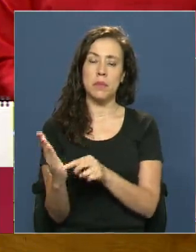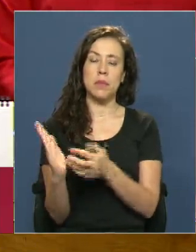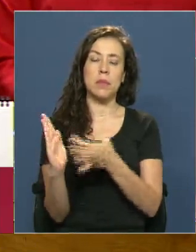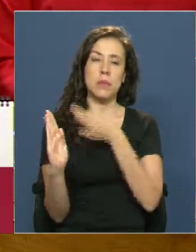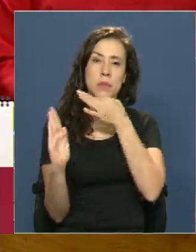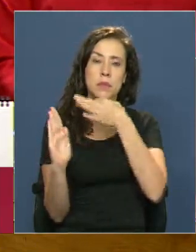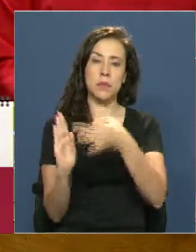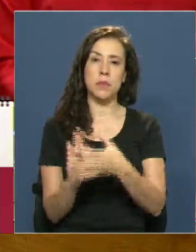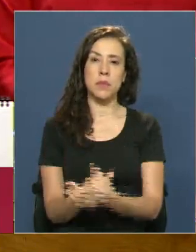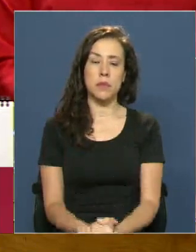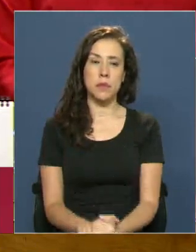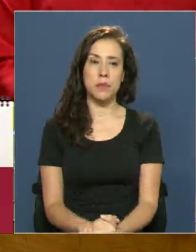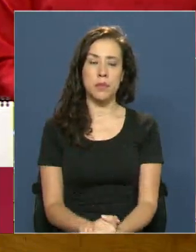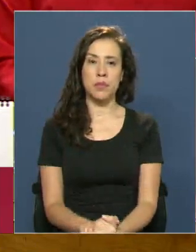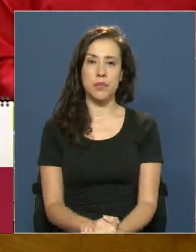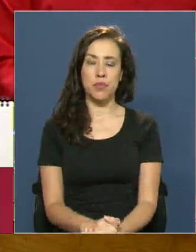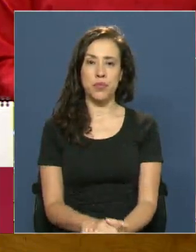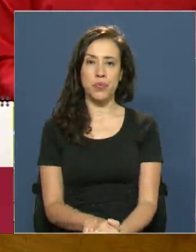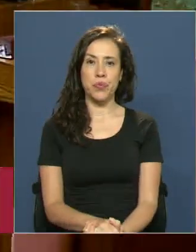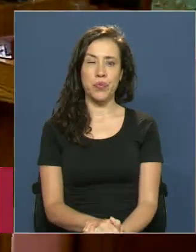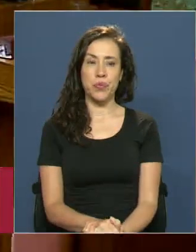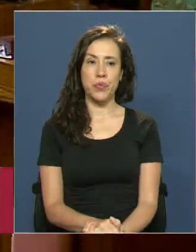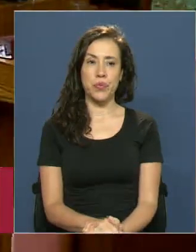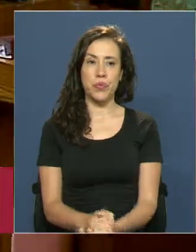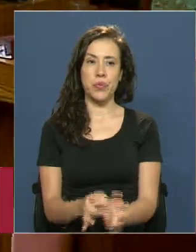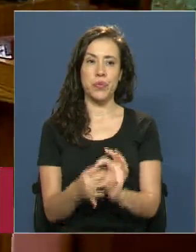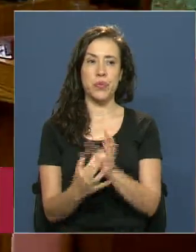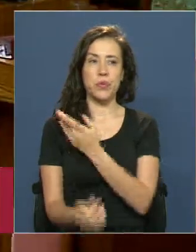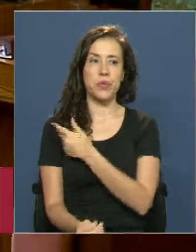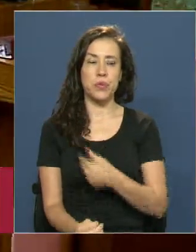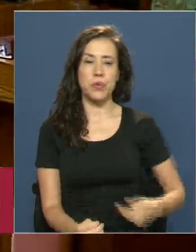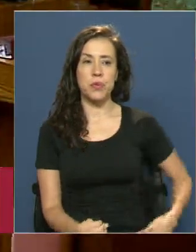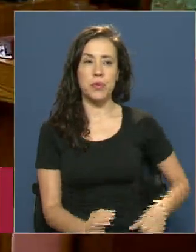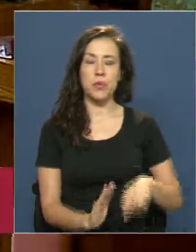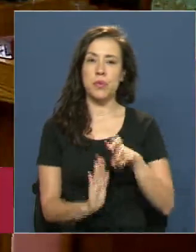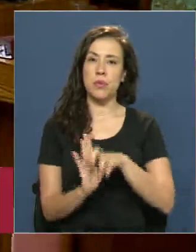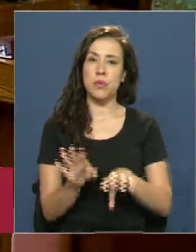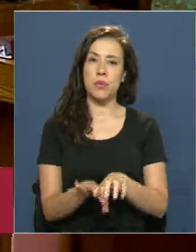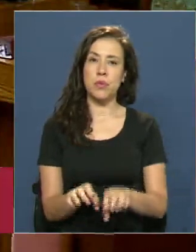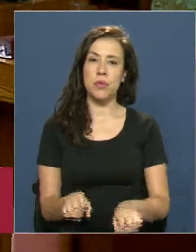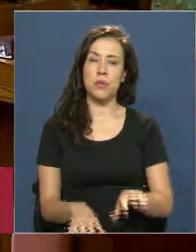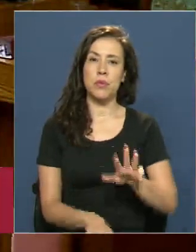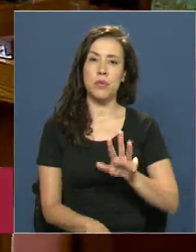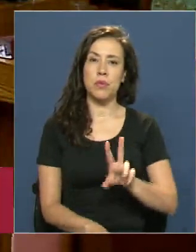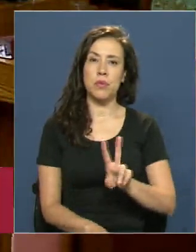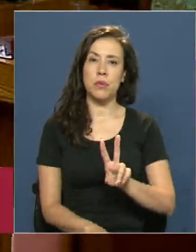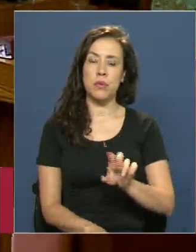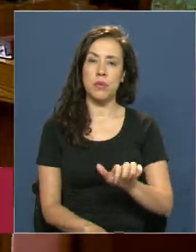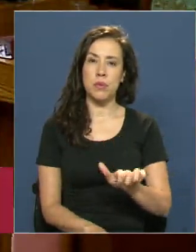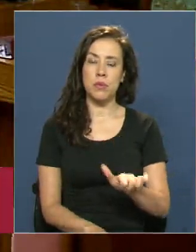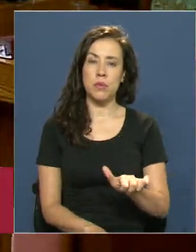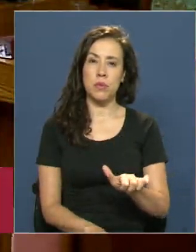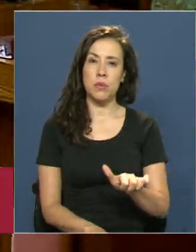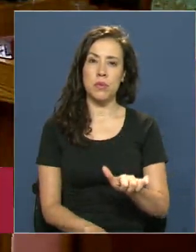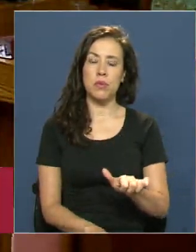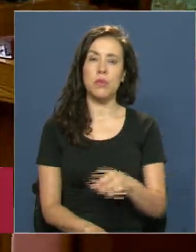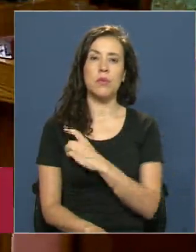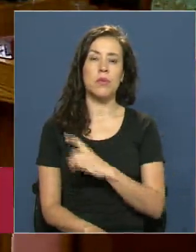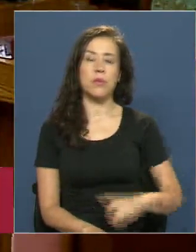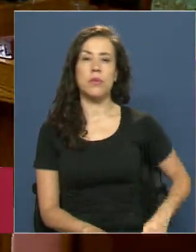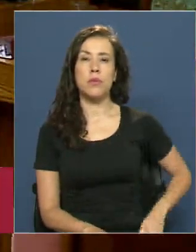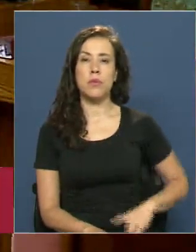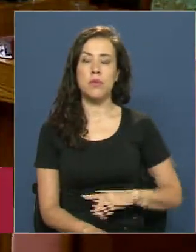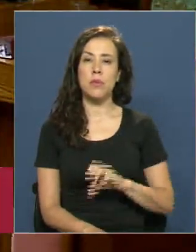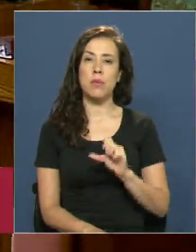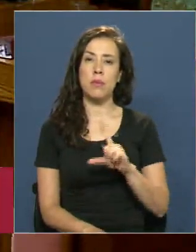parte dispositiva. Señor prosecretario, por favor. Gracias, presidente. Proyecto de resolución número 926 de los diputados señores